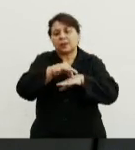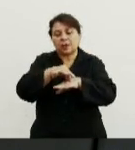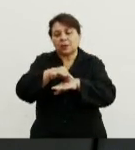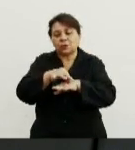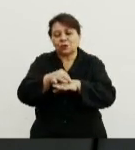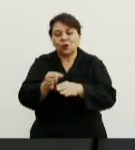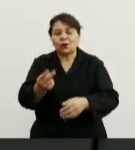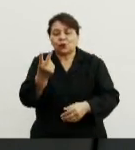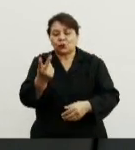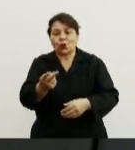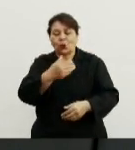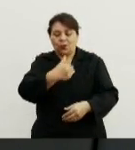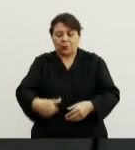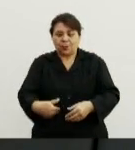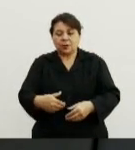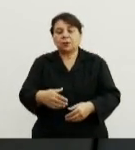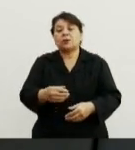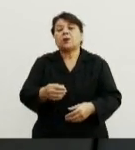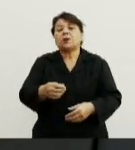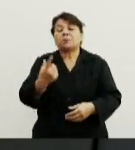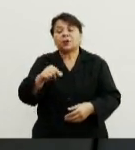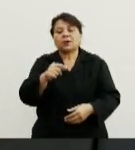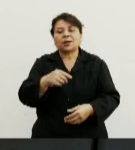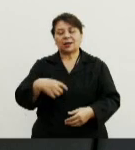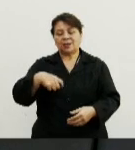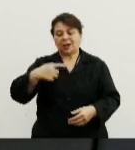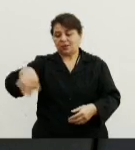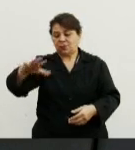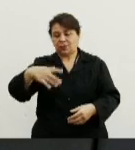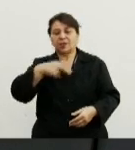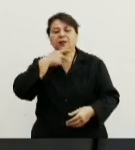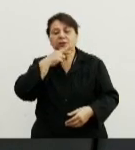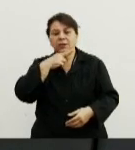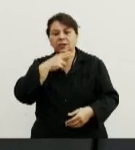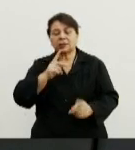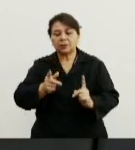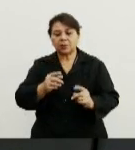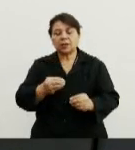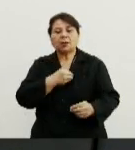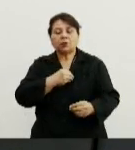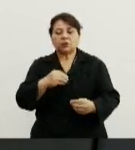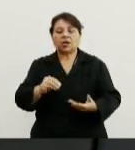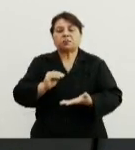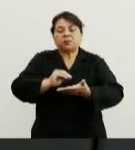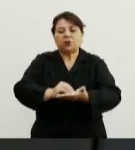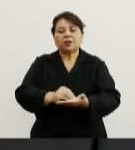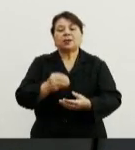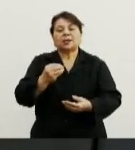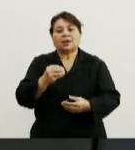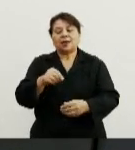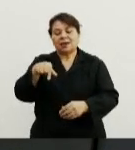pero que también la sociedad sanjuanina ha predispuesto generar para mitigar los efectos de esta pandemia